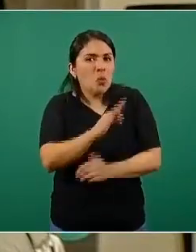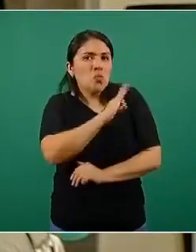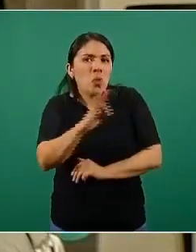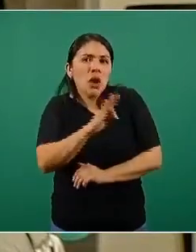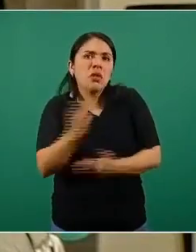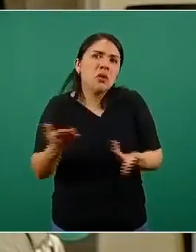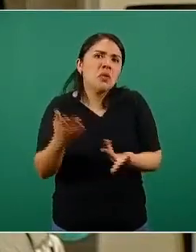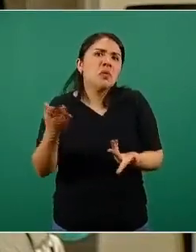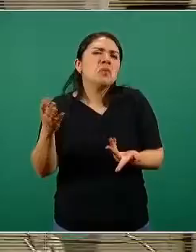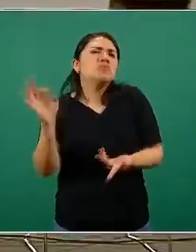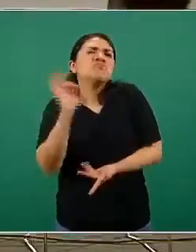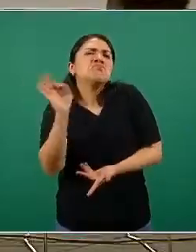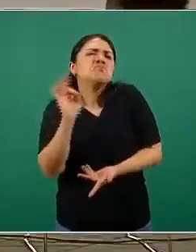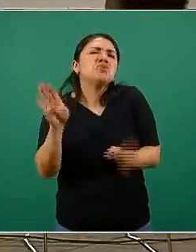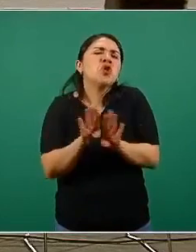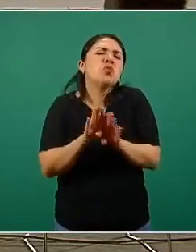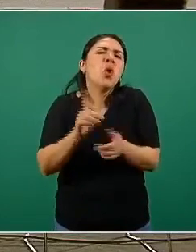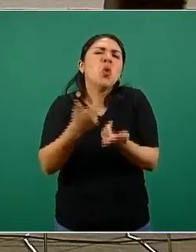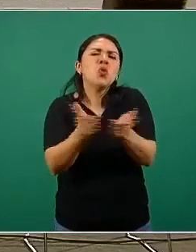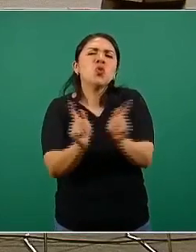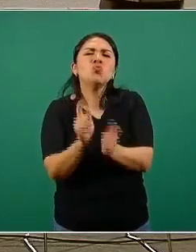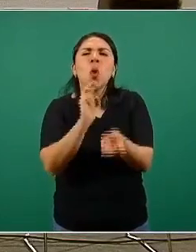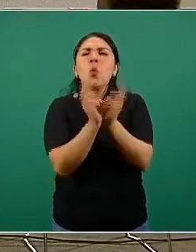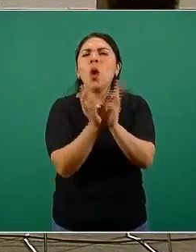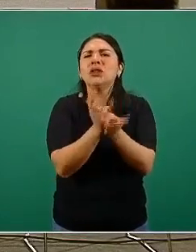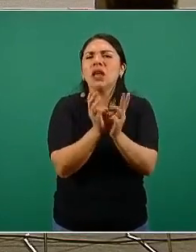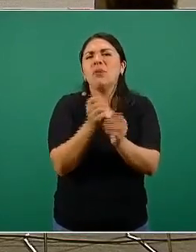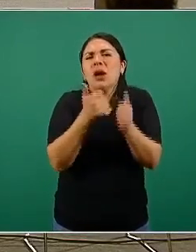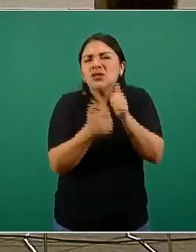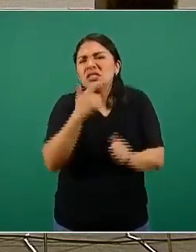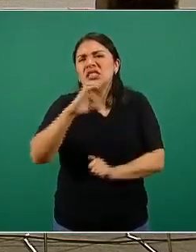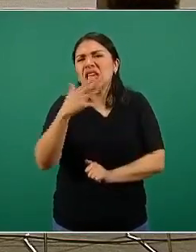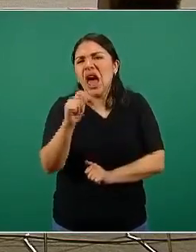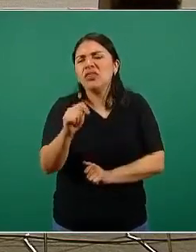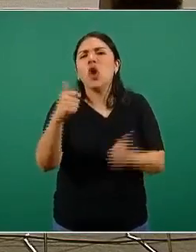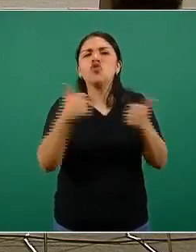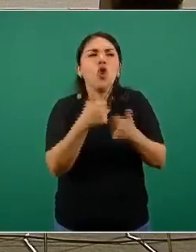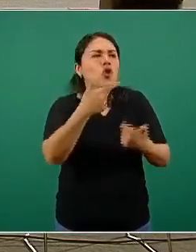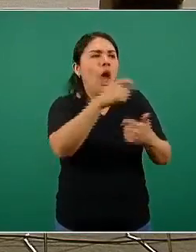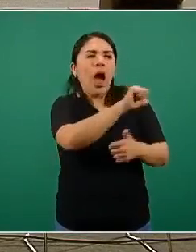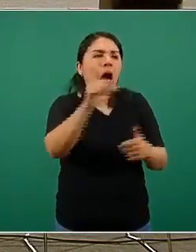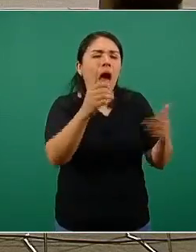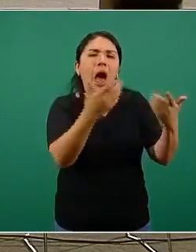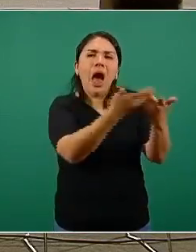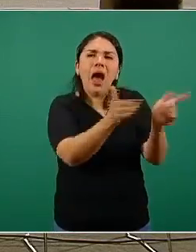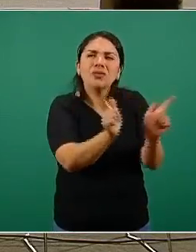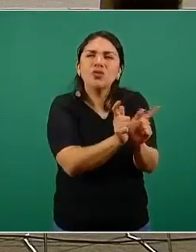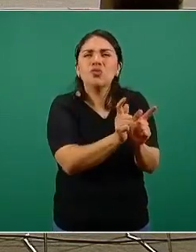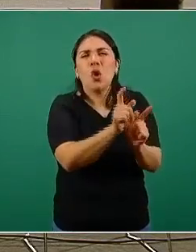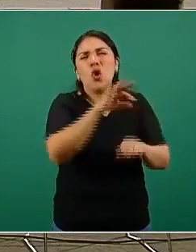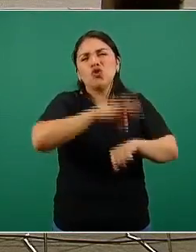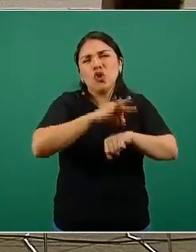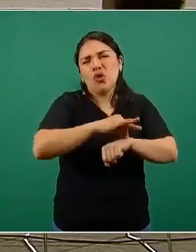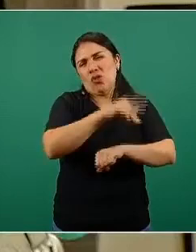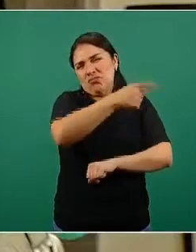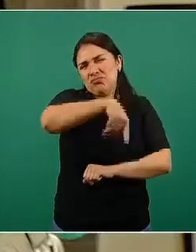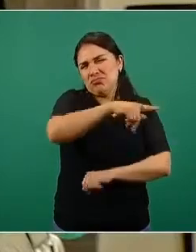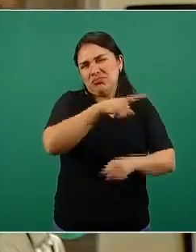a lo mejor algún chat independiente con el sector salud que tenga en su comunidad,